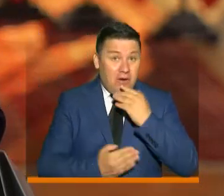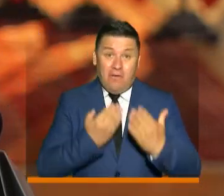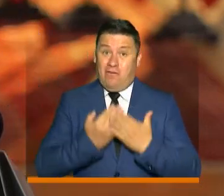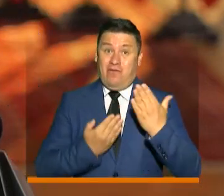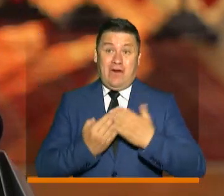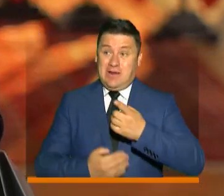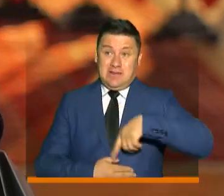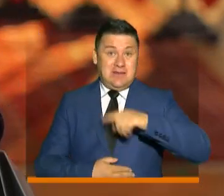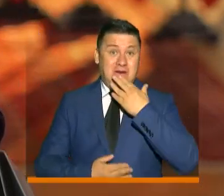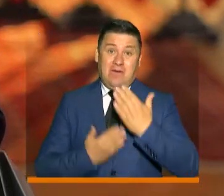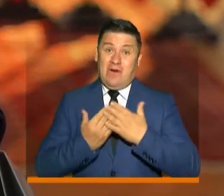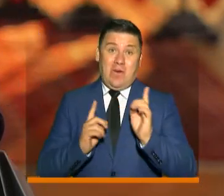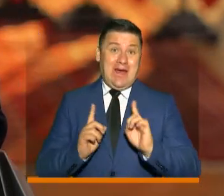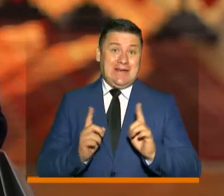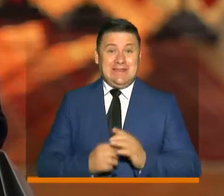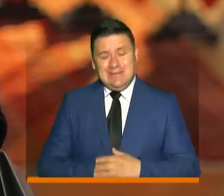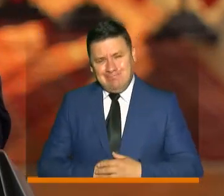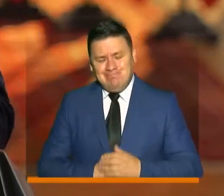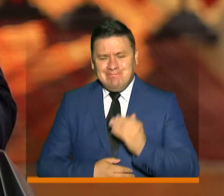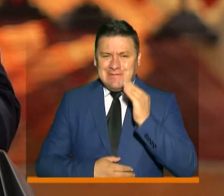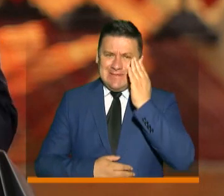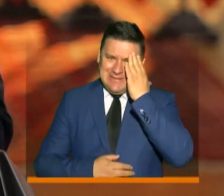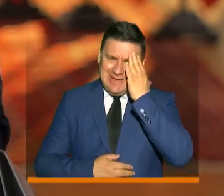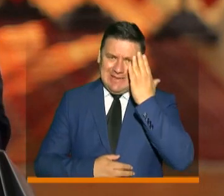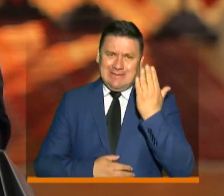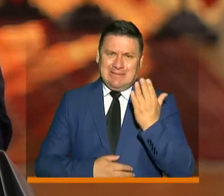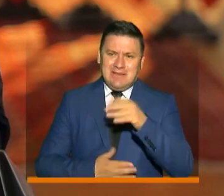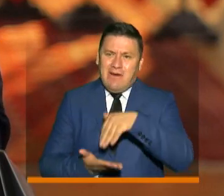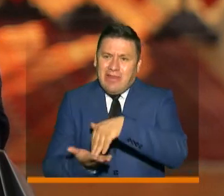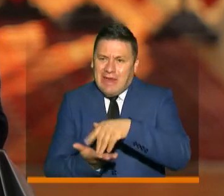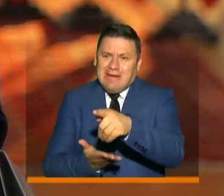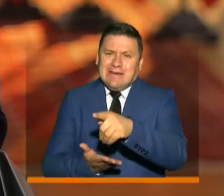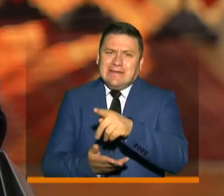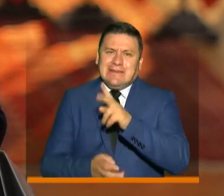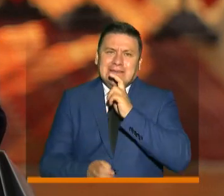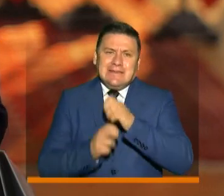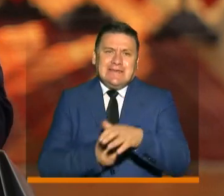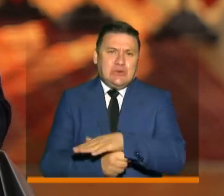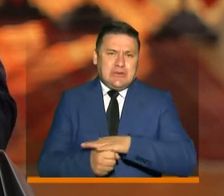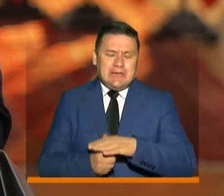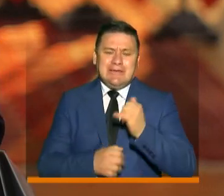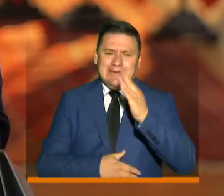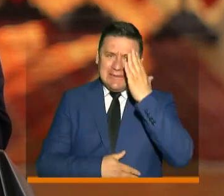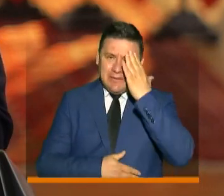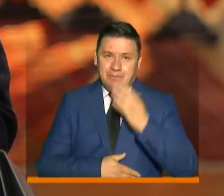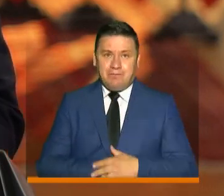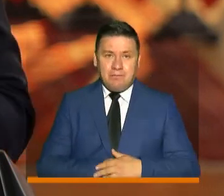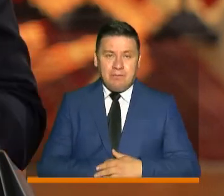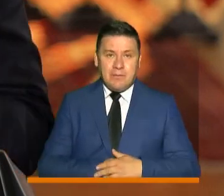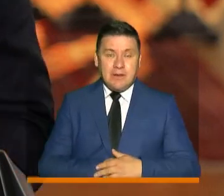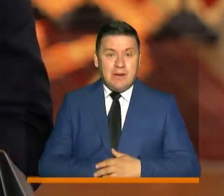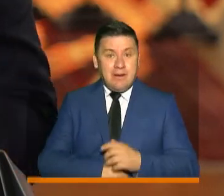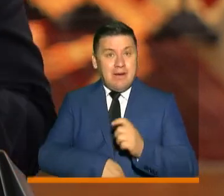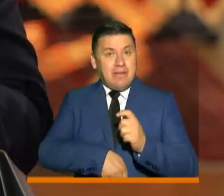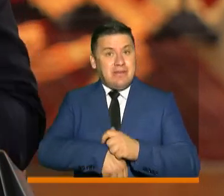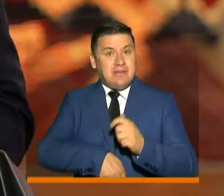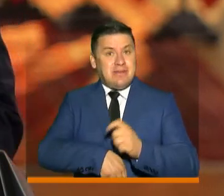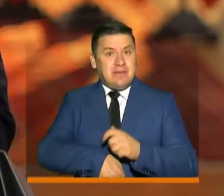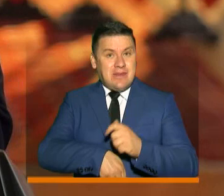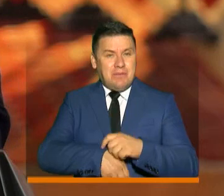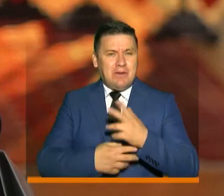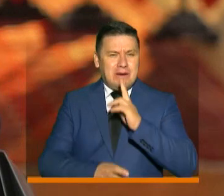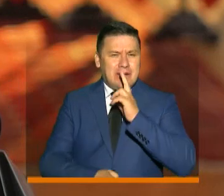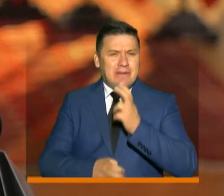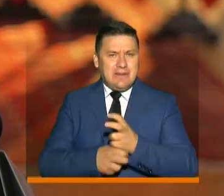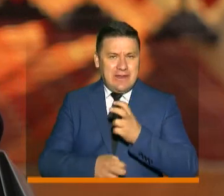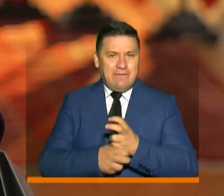ninguno de nosotros sobre todo para los más vulnerables bien en los momentos más retadores